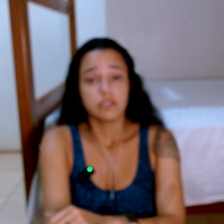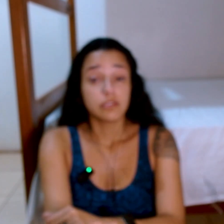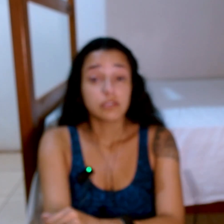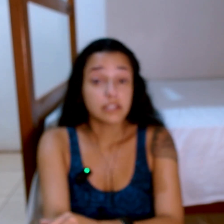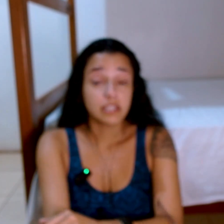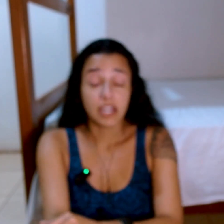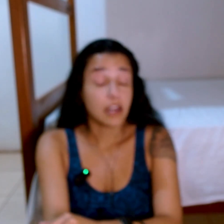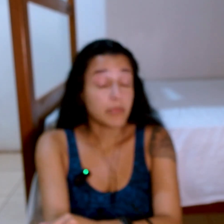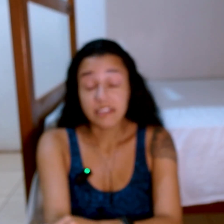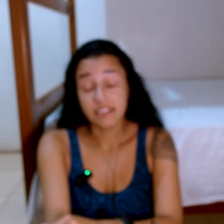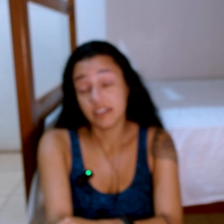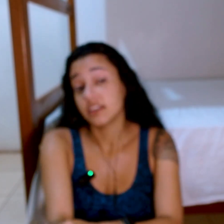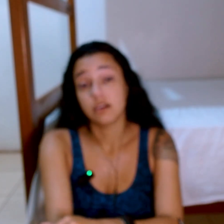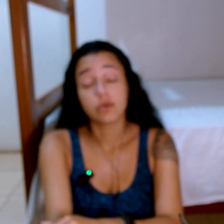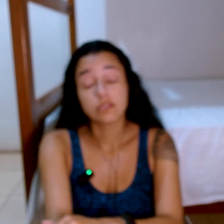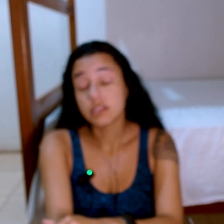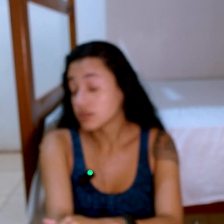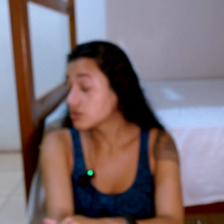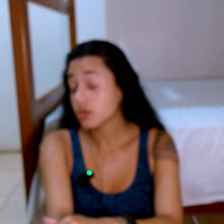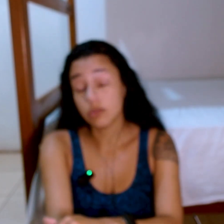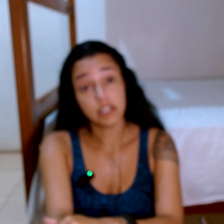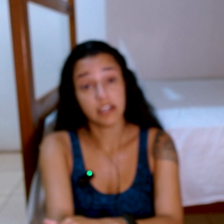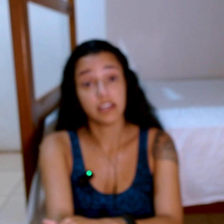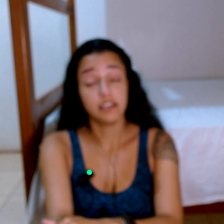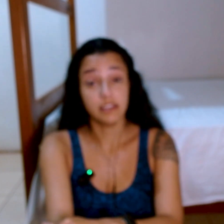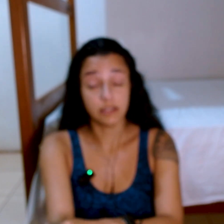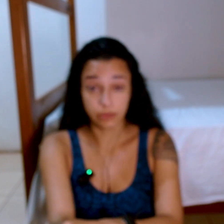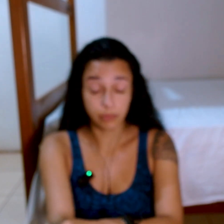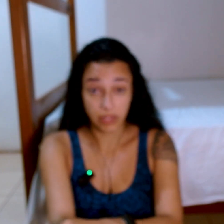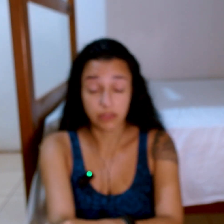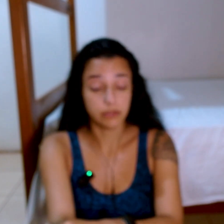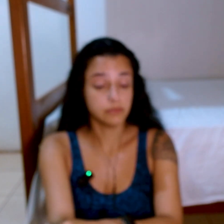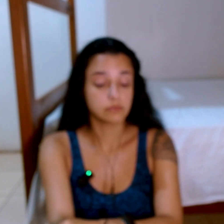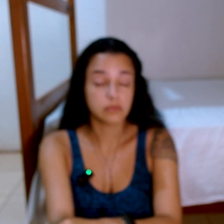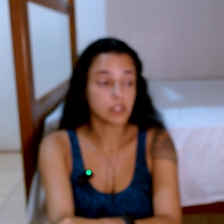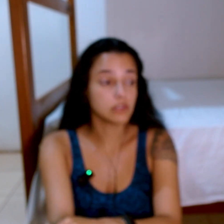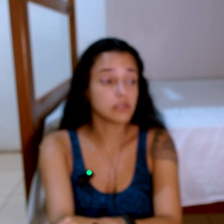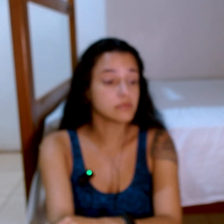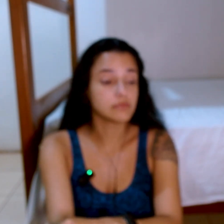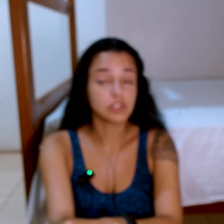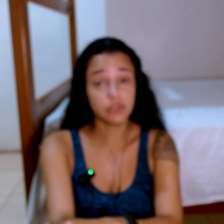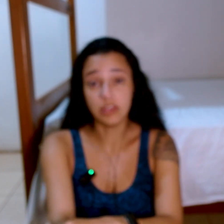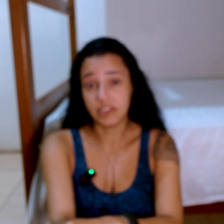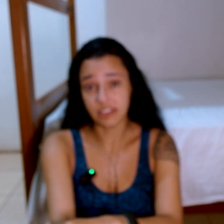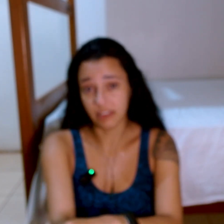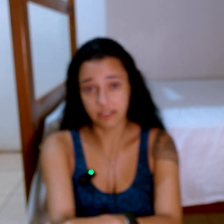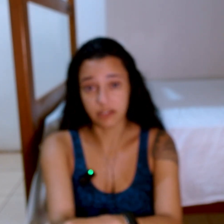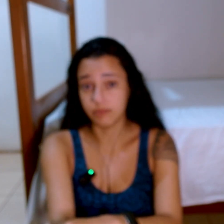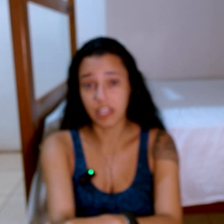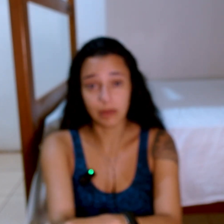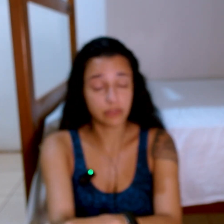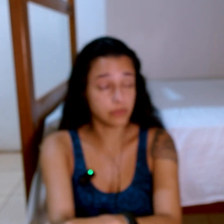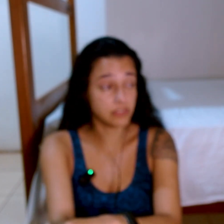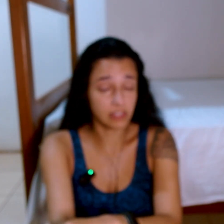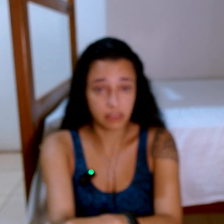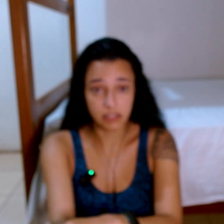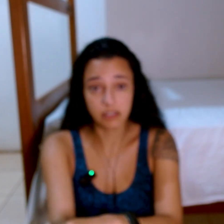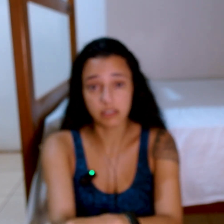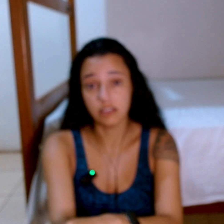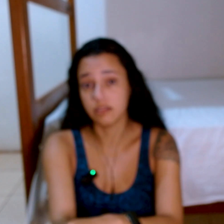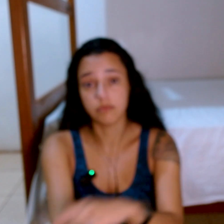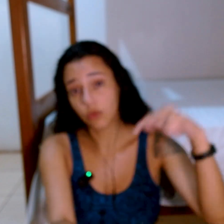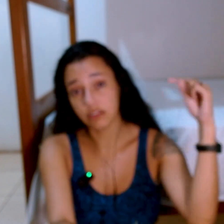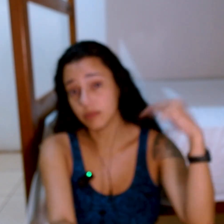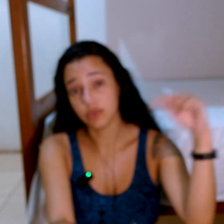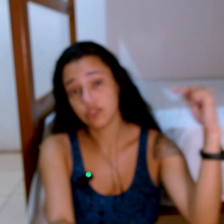yo creo que jamás se ha quedado contento coraje en un vídeo yo no sé más que decir hable suficiente